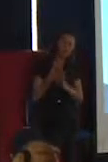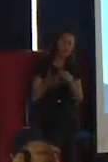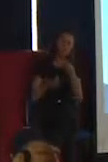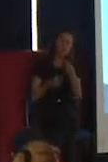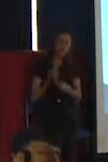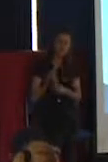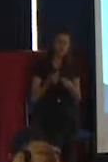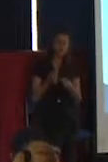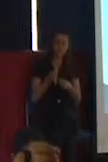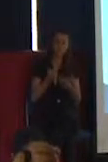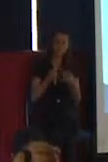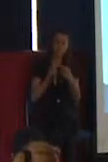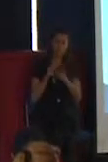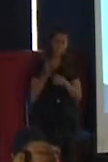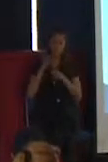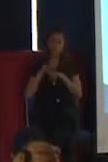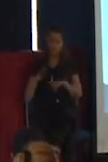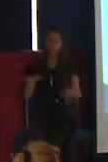política pública.